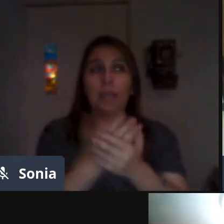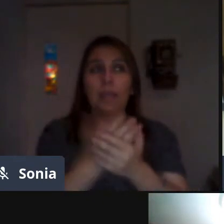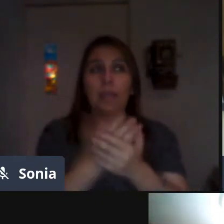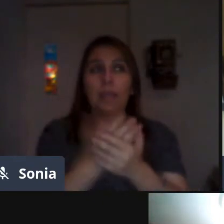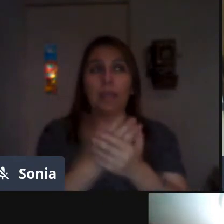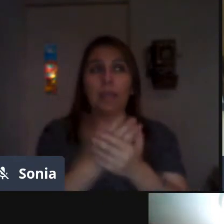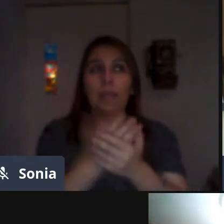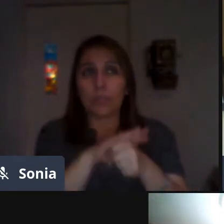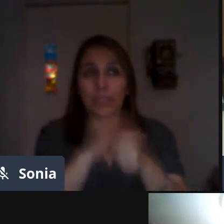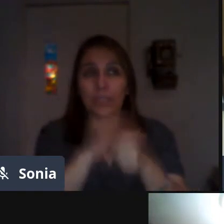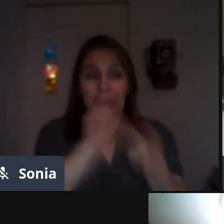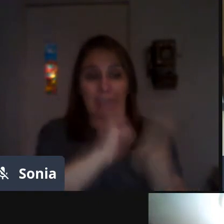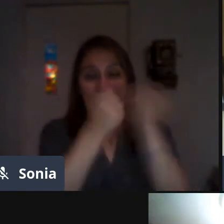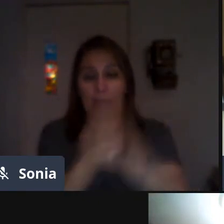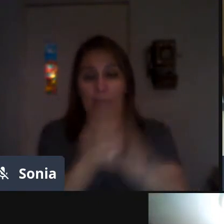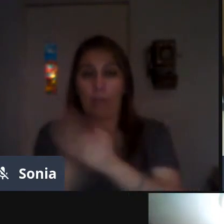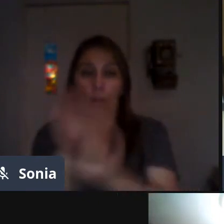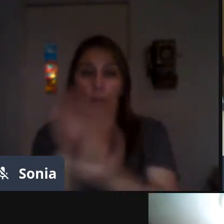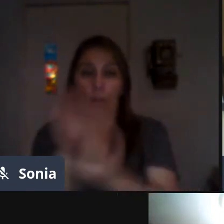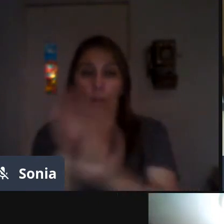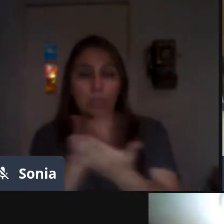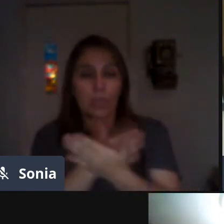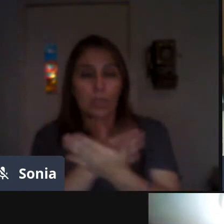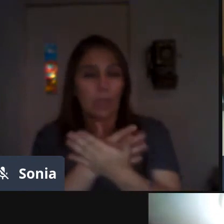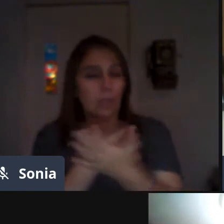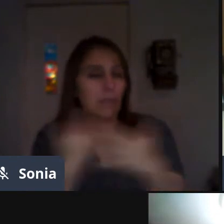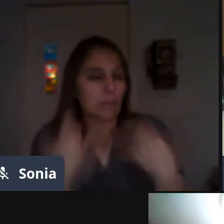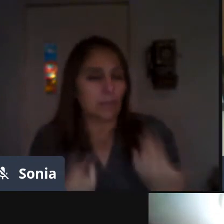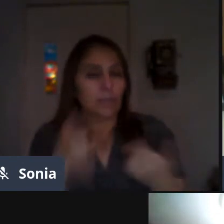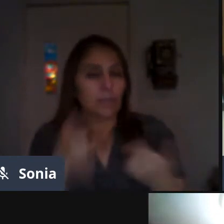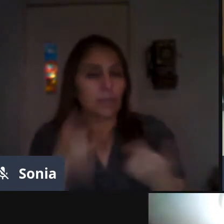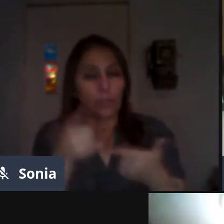acá yoani podría también aportarnos bastante